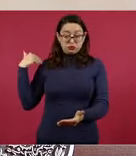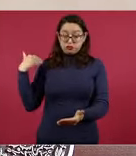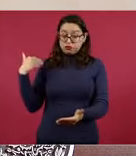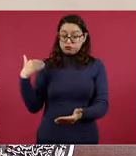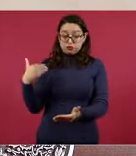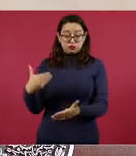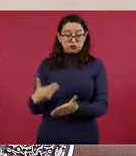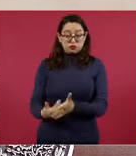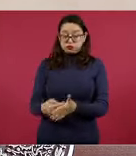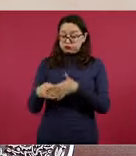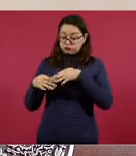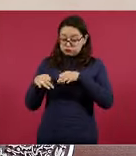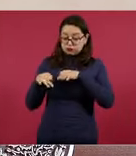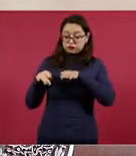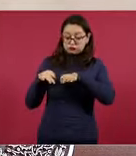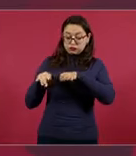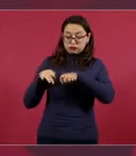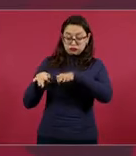trabajando en el periodismo.